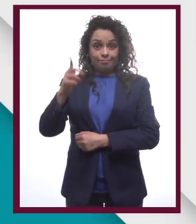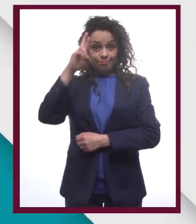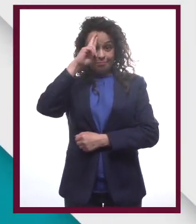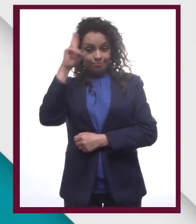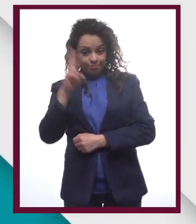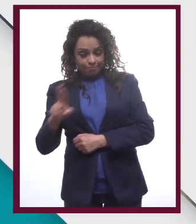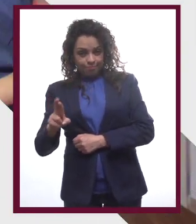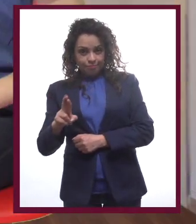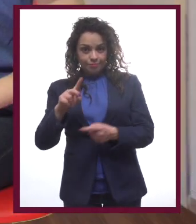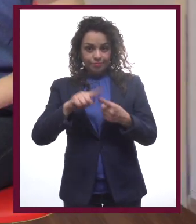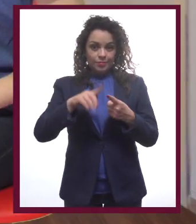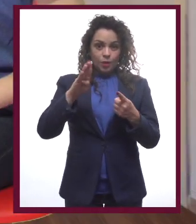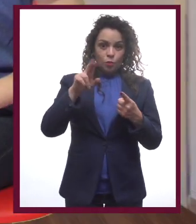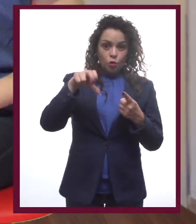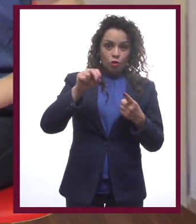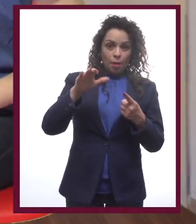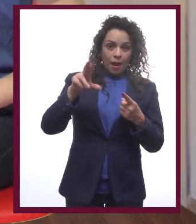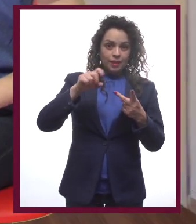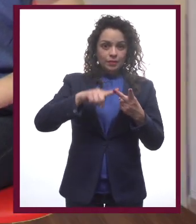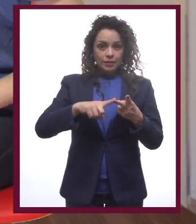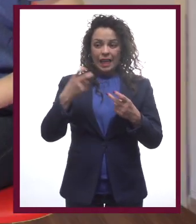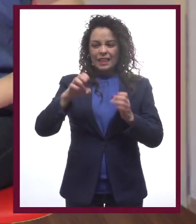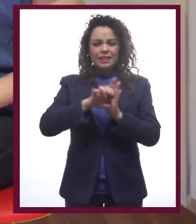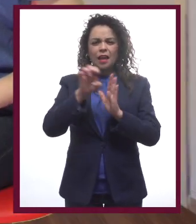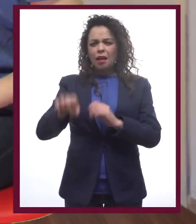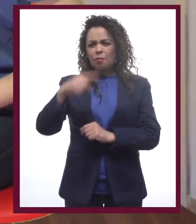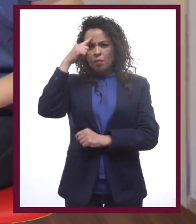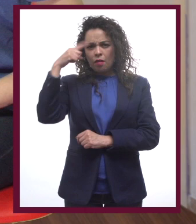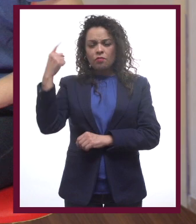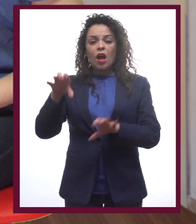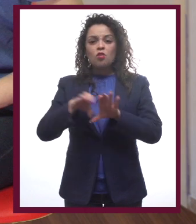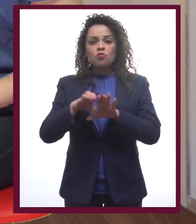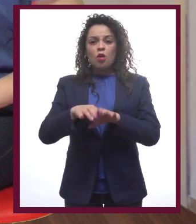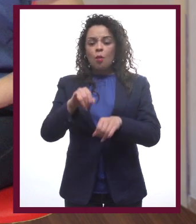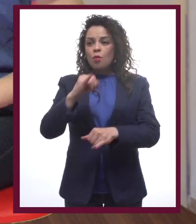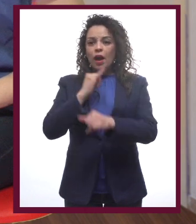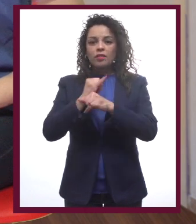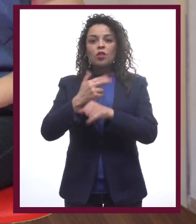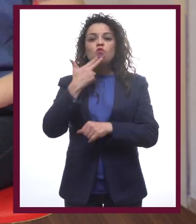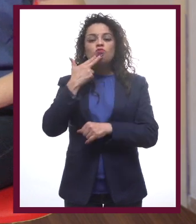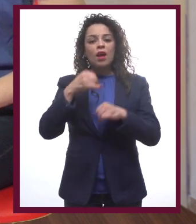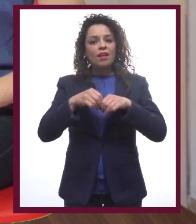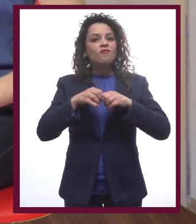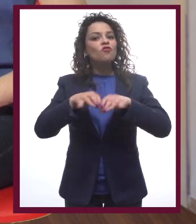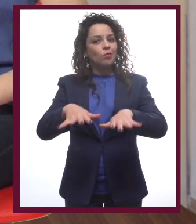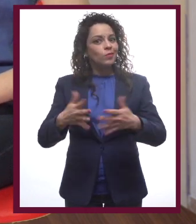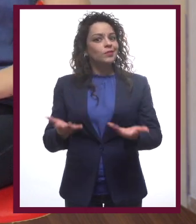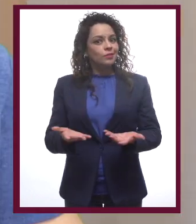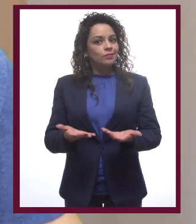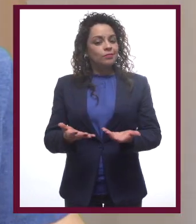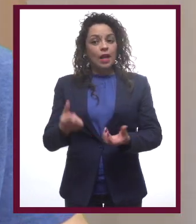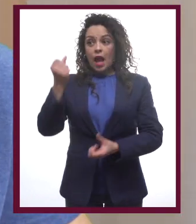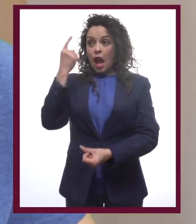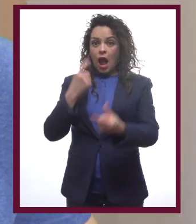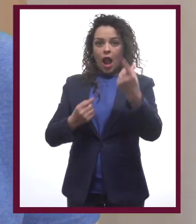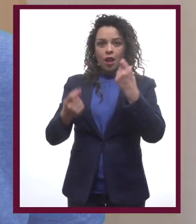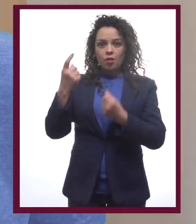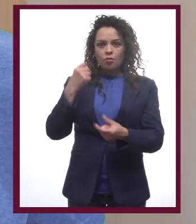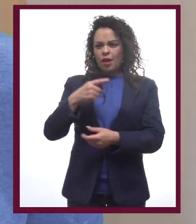La verdad es que esto de Michael Jackson y Bruno Mars es solo un ejemplo de cómo funciona la información en internet. Y de